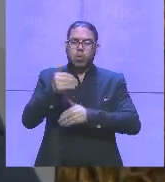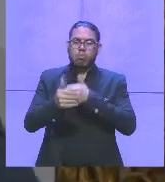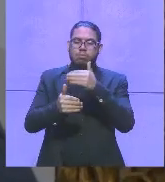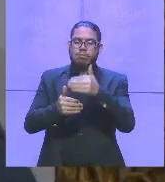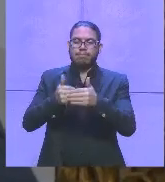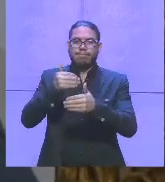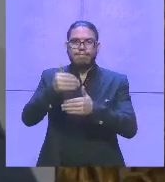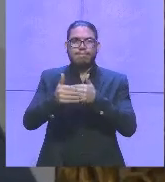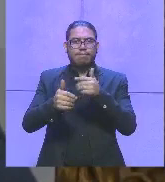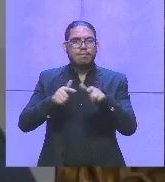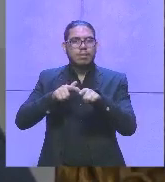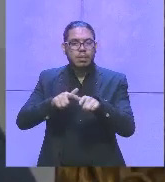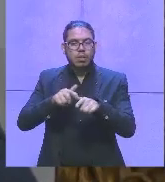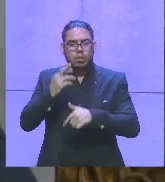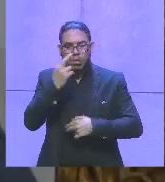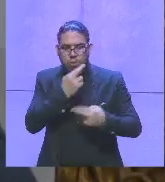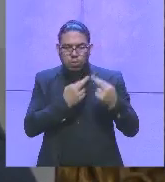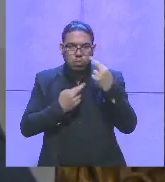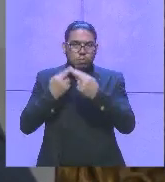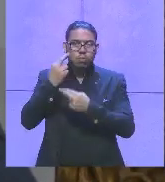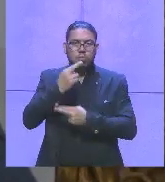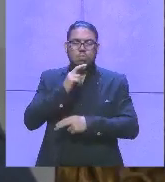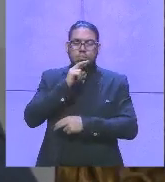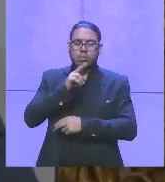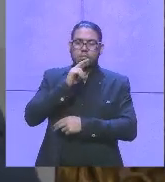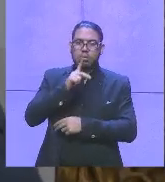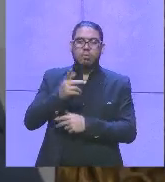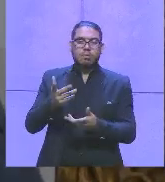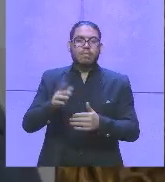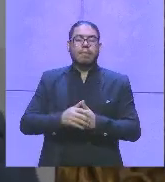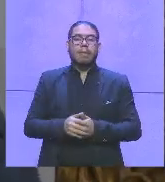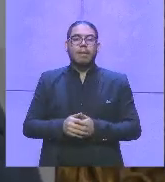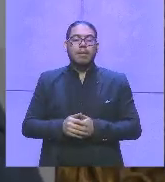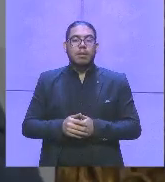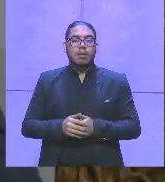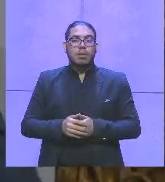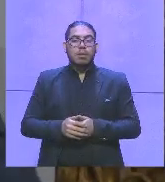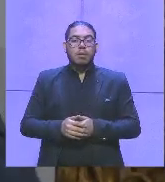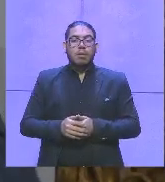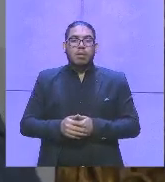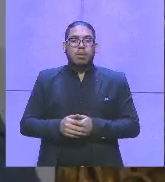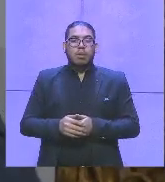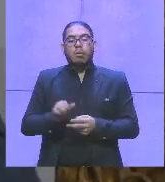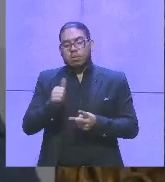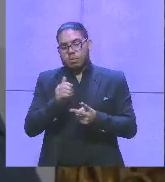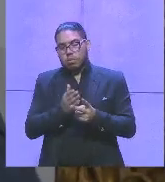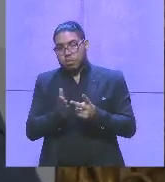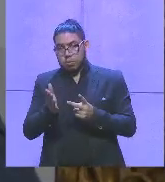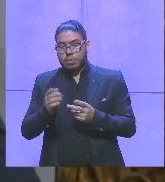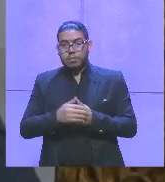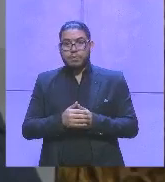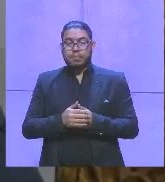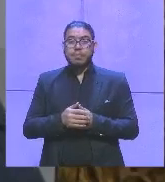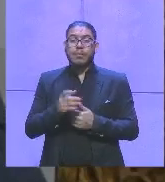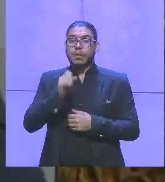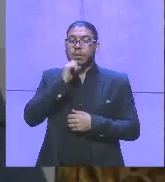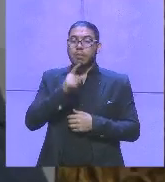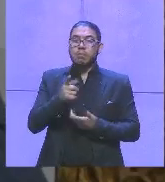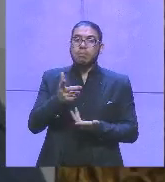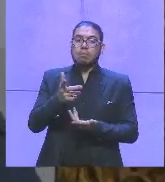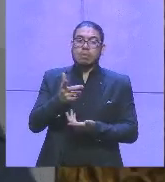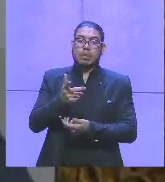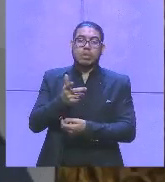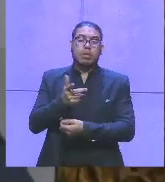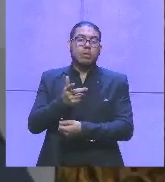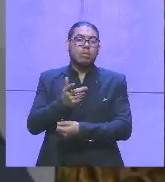de revisión, análisis y mejora. Y por otro lado, quiero pues, señalar que este encargo también tuvo pues,